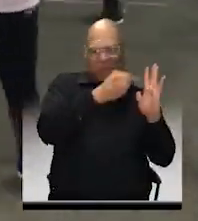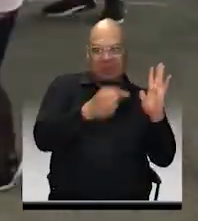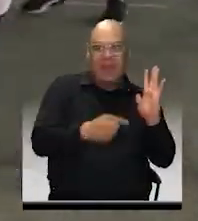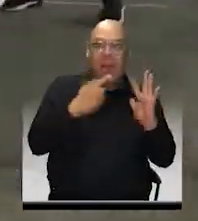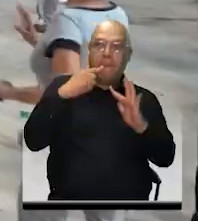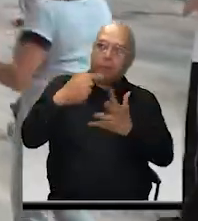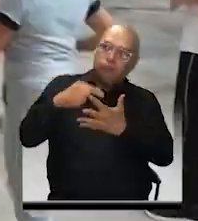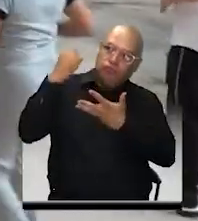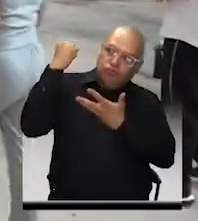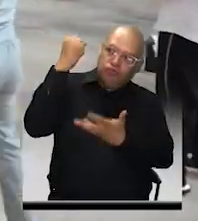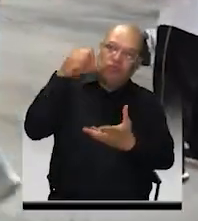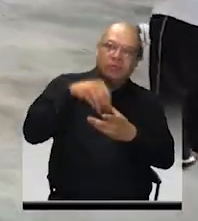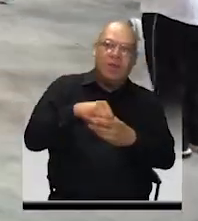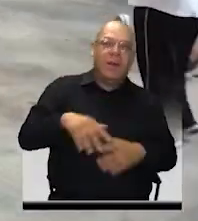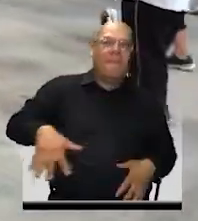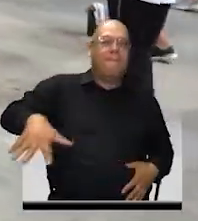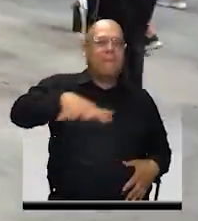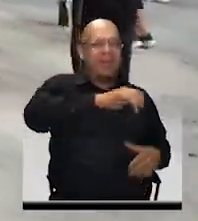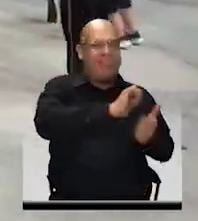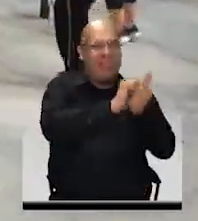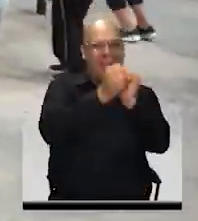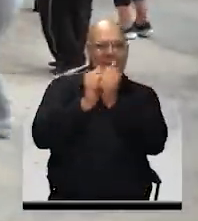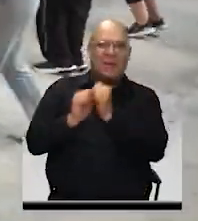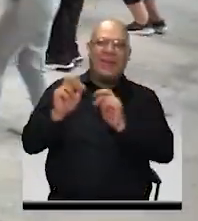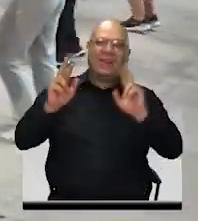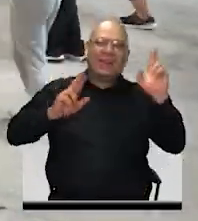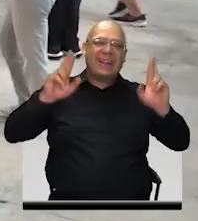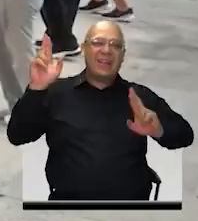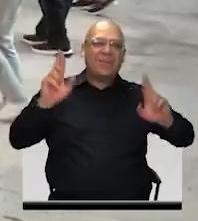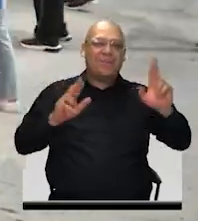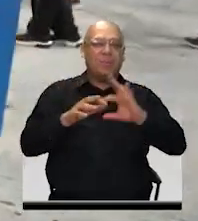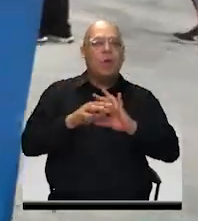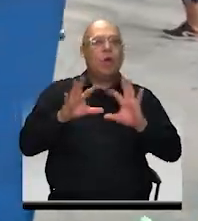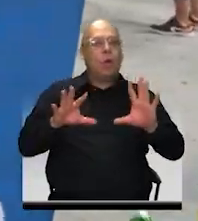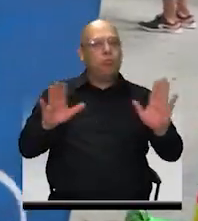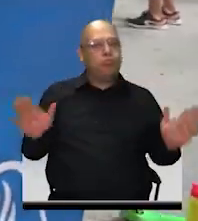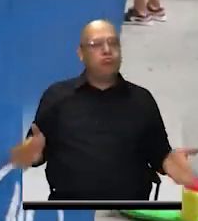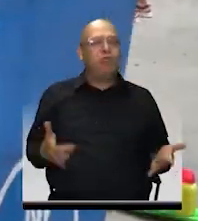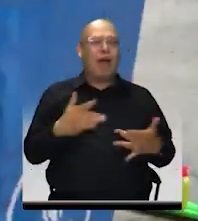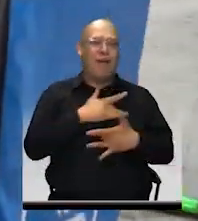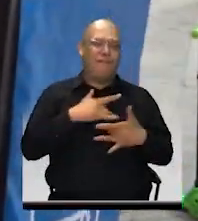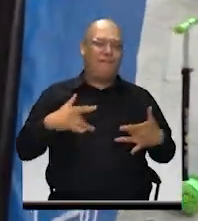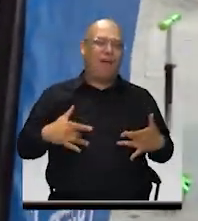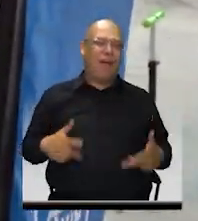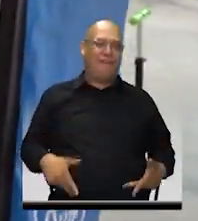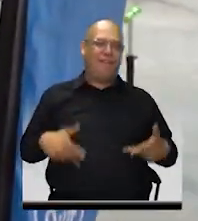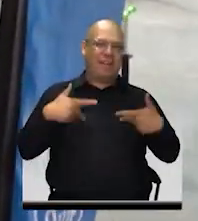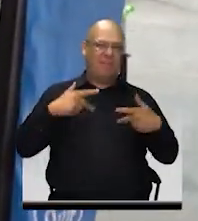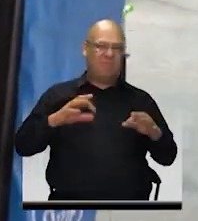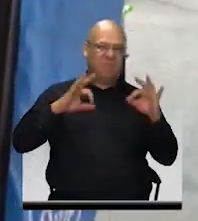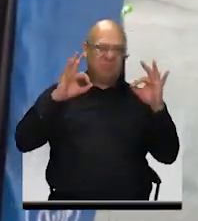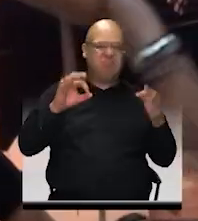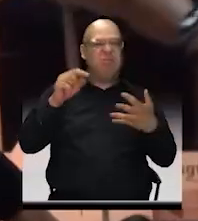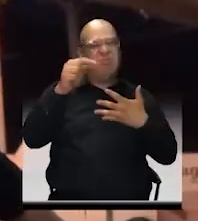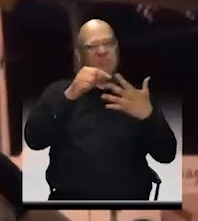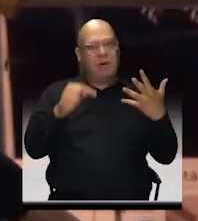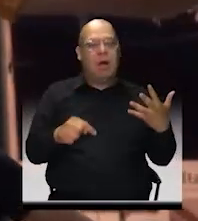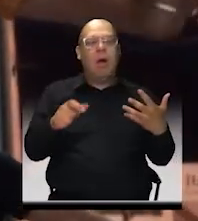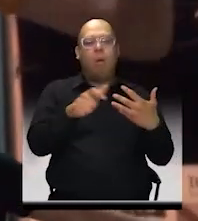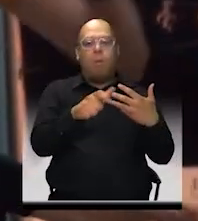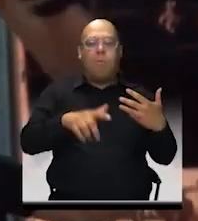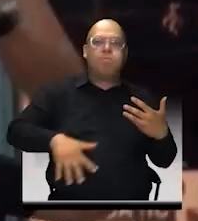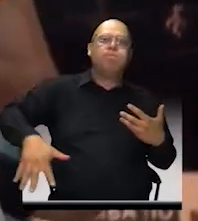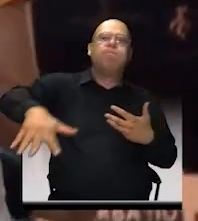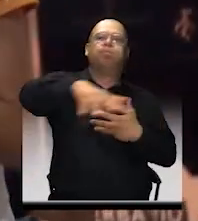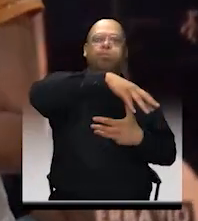histórica en la modernización de escenarios deportivos y recreativos, promueven hábitos de vida saludable en todas las poblaciones y